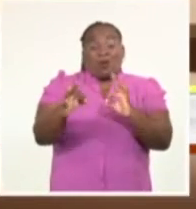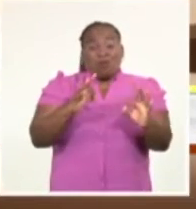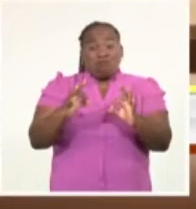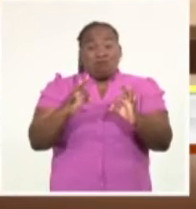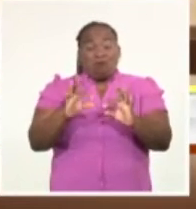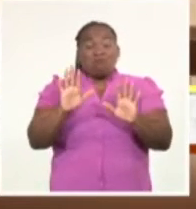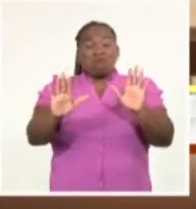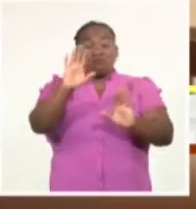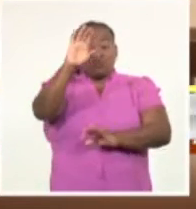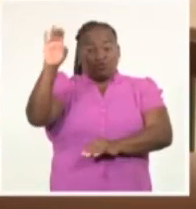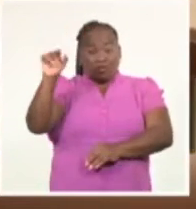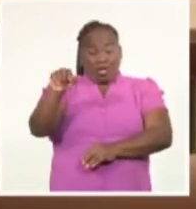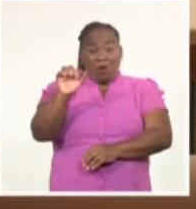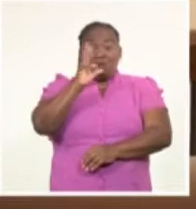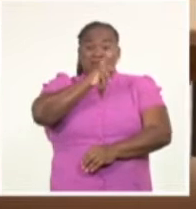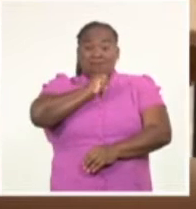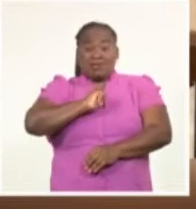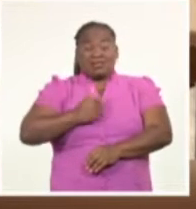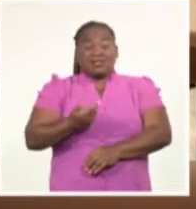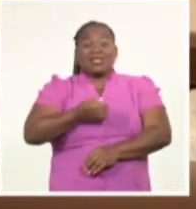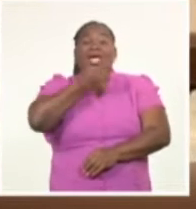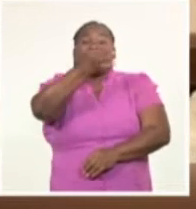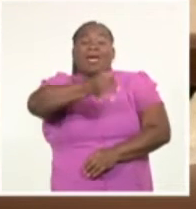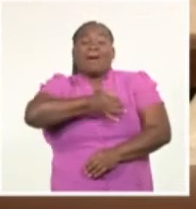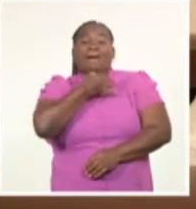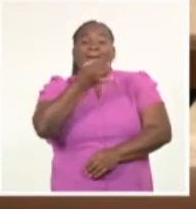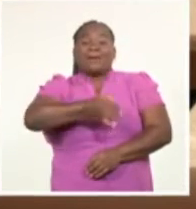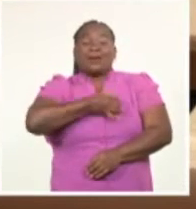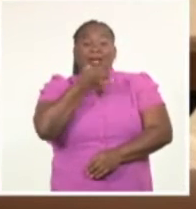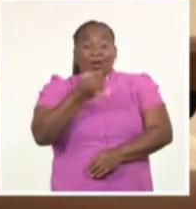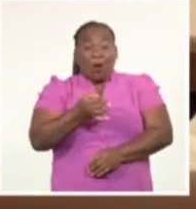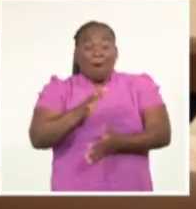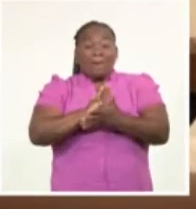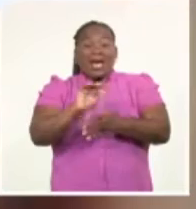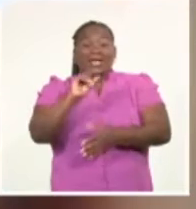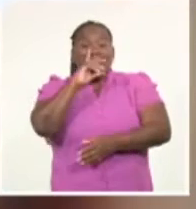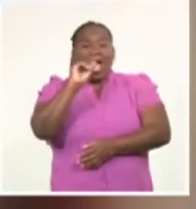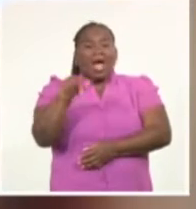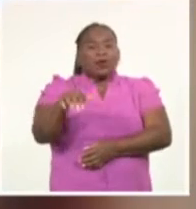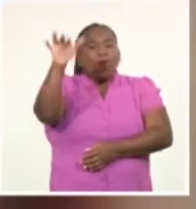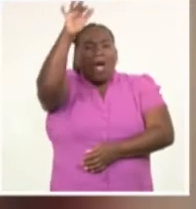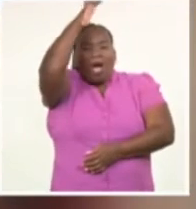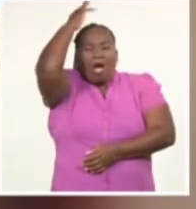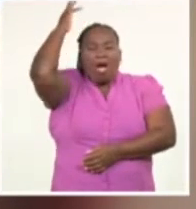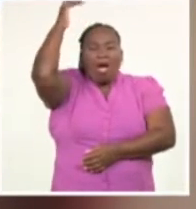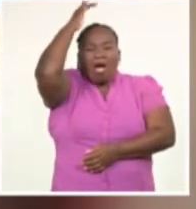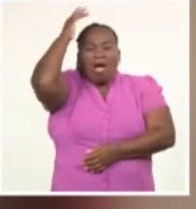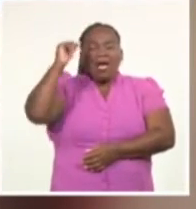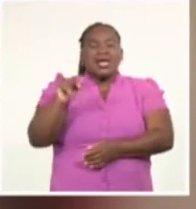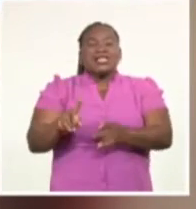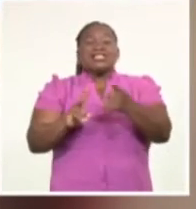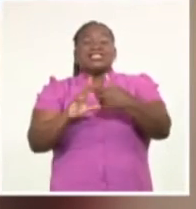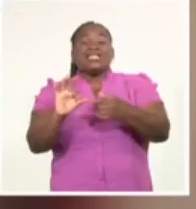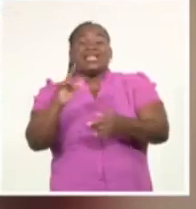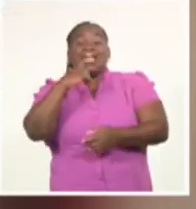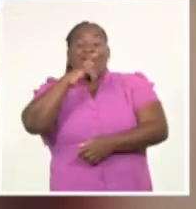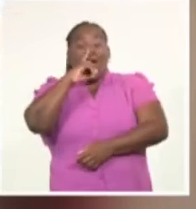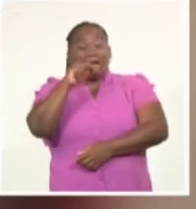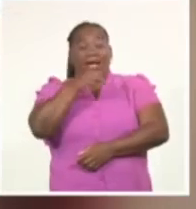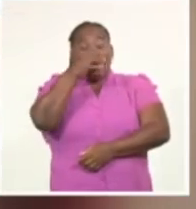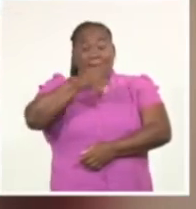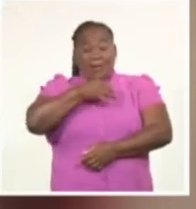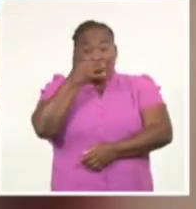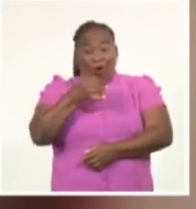Artes, Roberto Cobas, se refirió a la abstracción en la obra de Mariano Rodríguez. Y la doctora Gillian Llanes subrayó que Rita